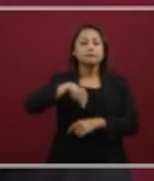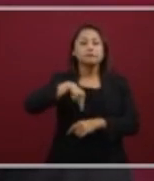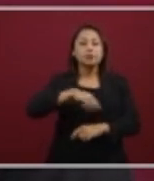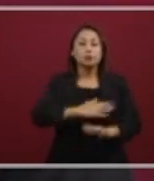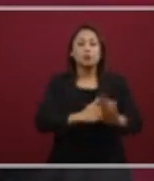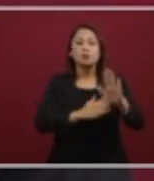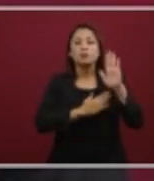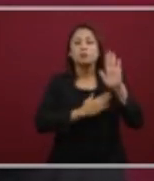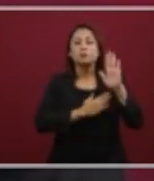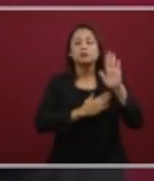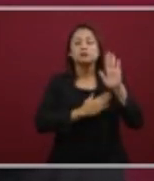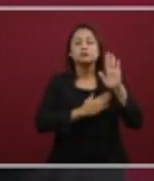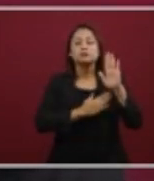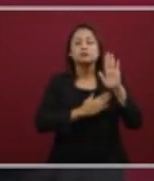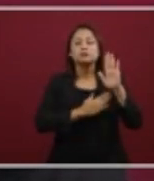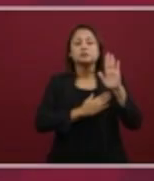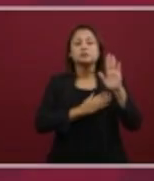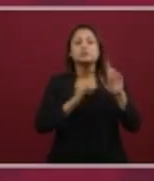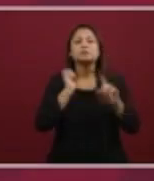es